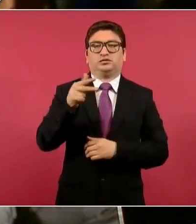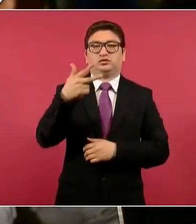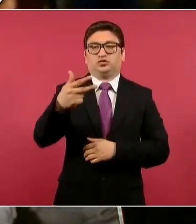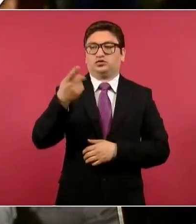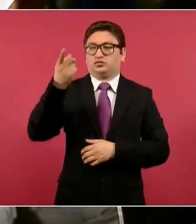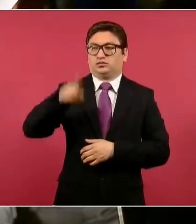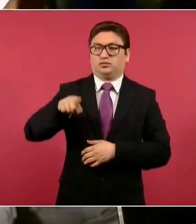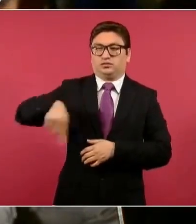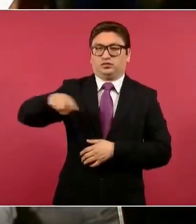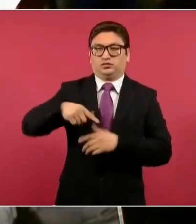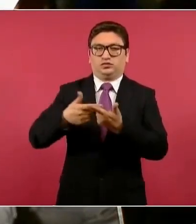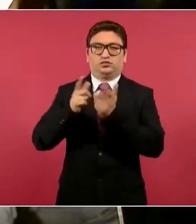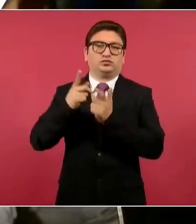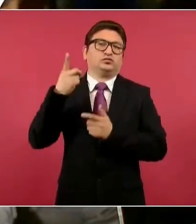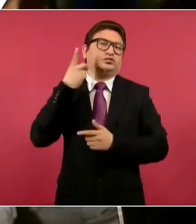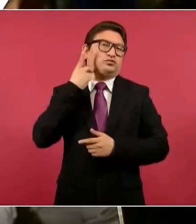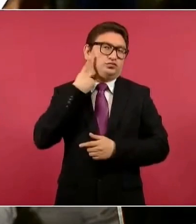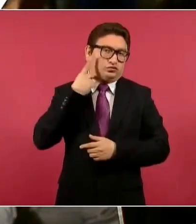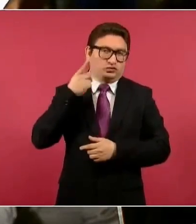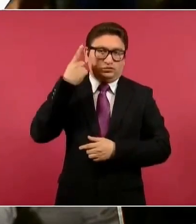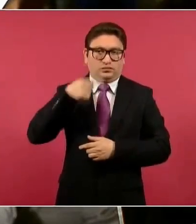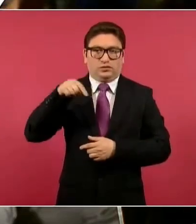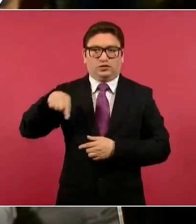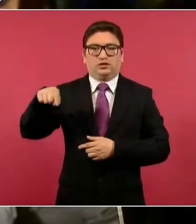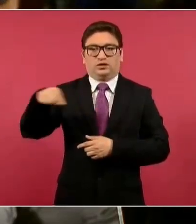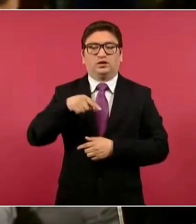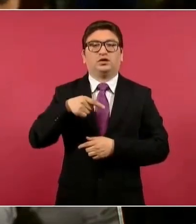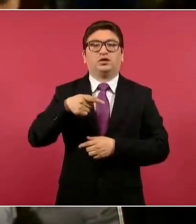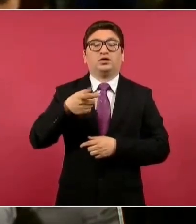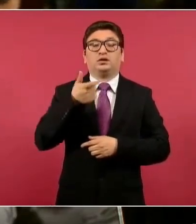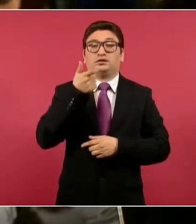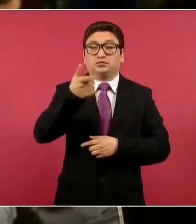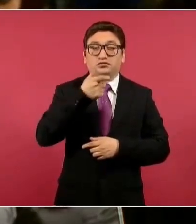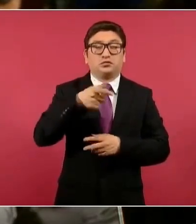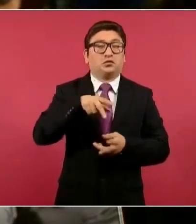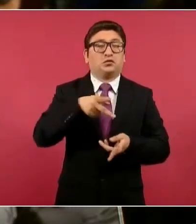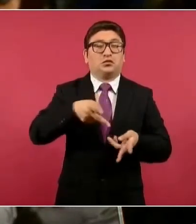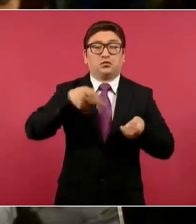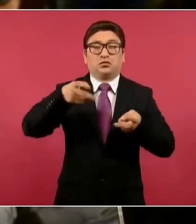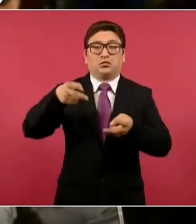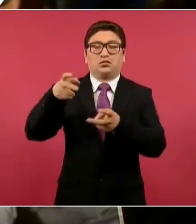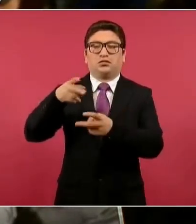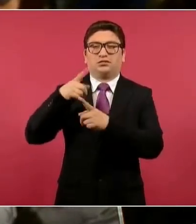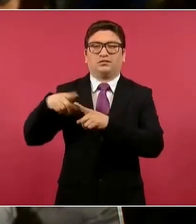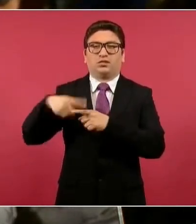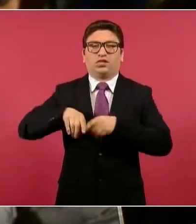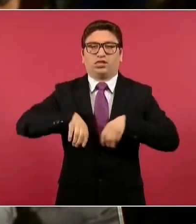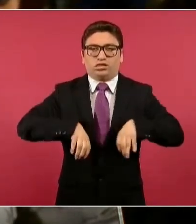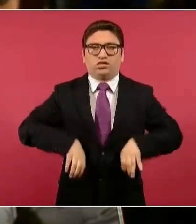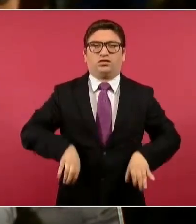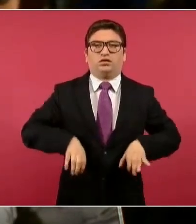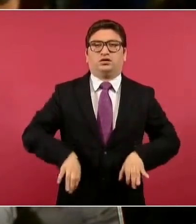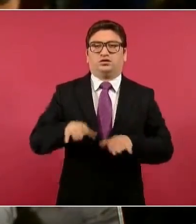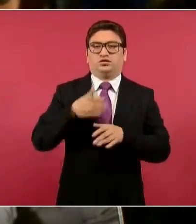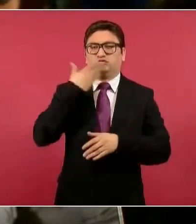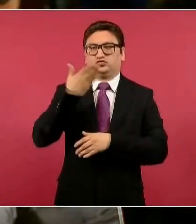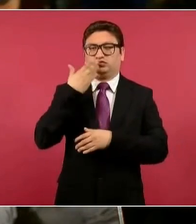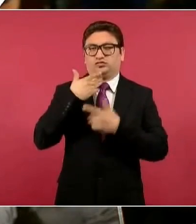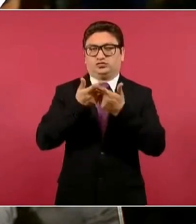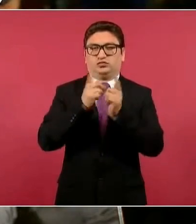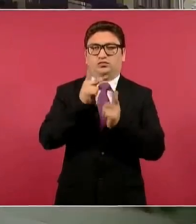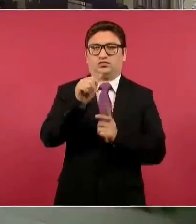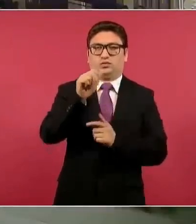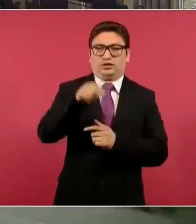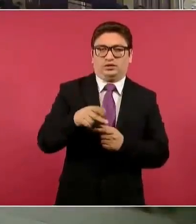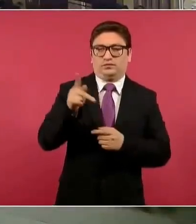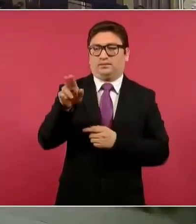instruyó a sus diputados a consolidar el saqueo y el PAN, la mayoría del PAN y del PRI